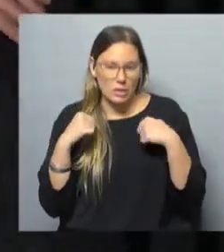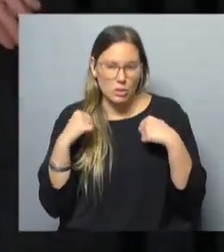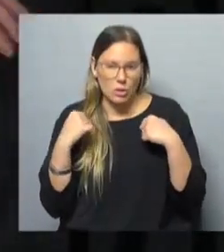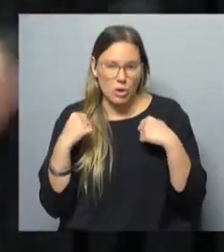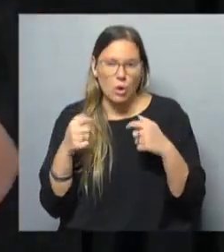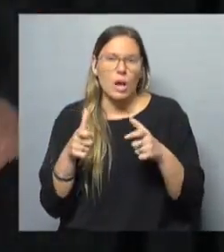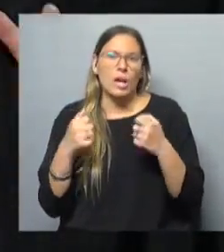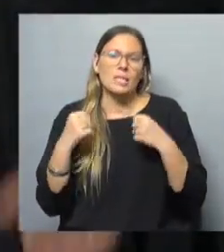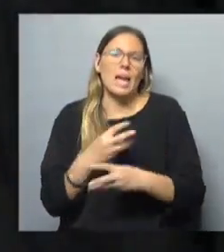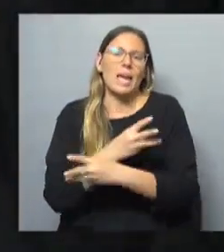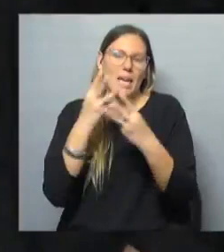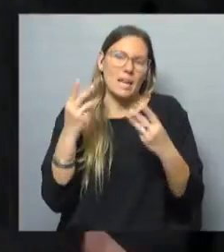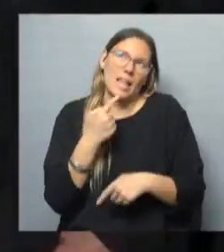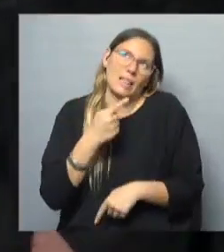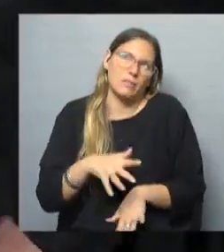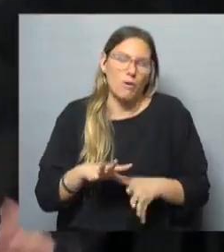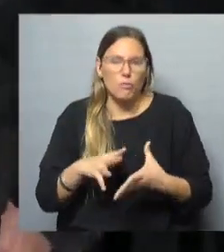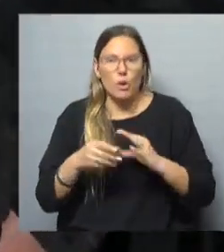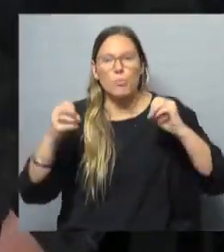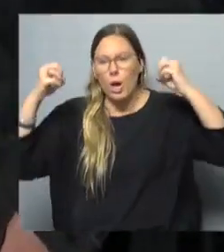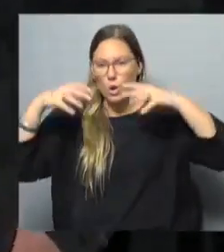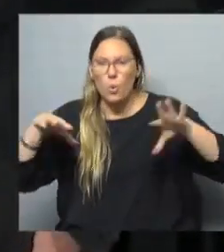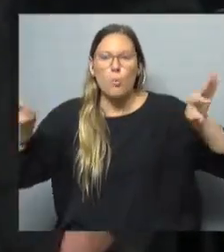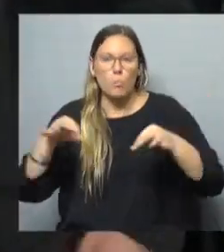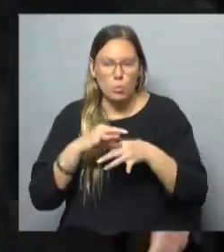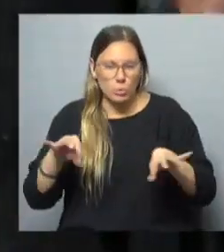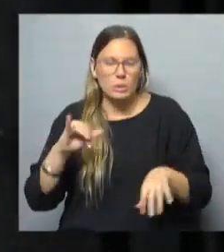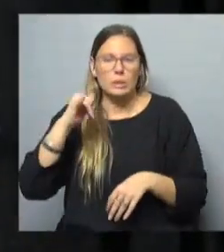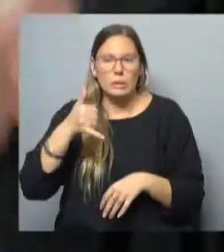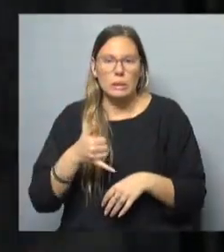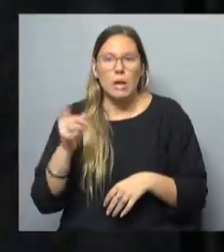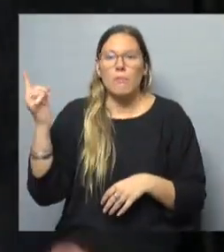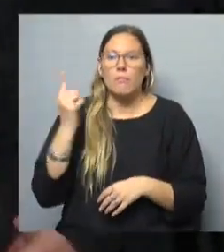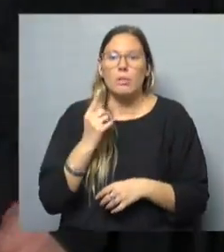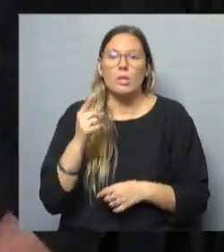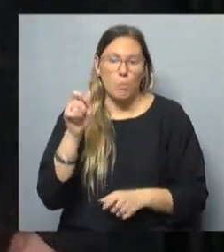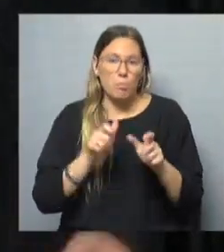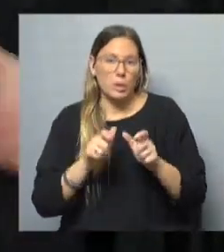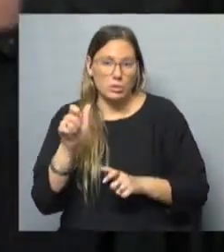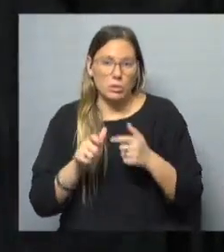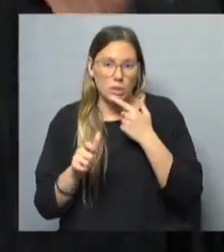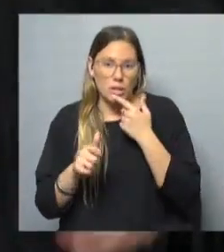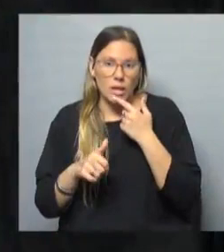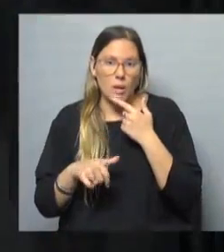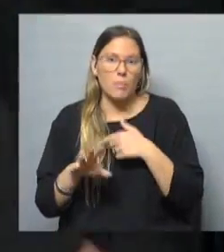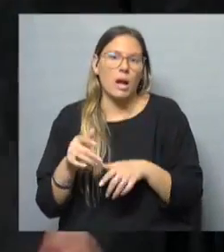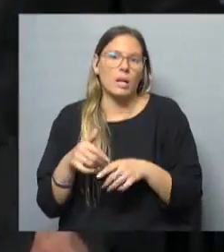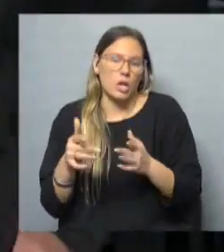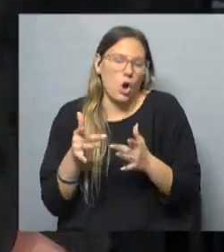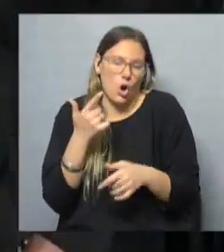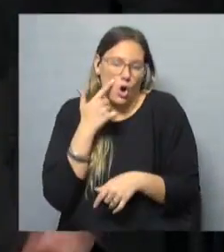una suerte de ensayo general, por así decirlo, con luces, con sonido, amplificación. Y bueno, vino alguna gente también más que nada llegados,